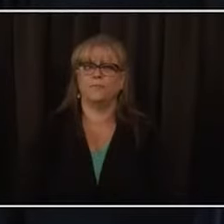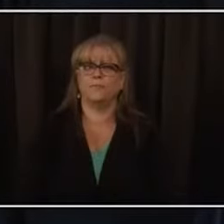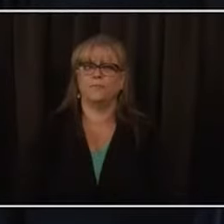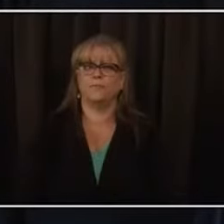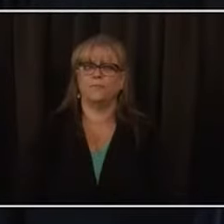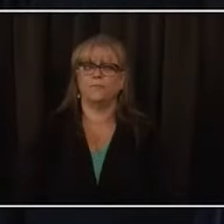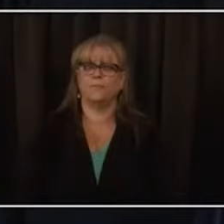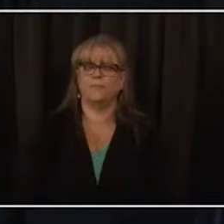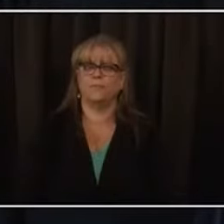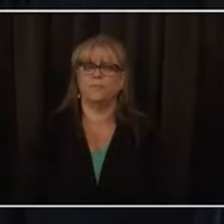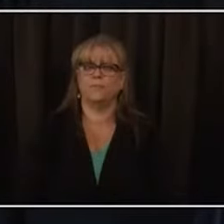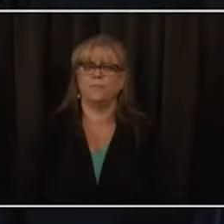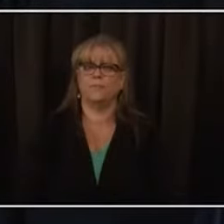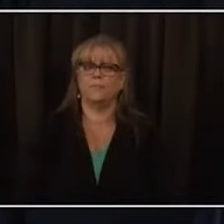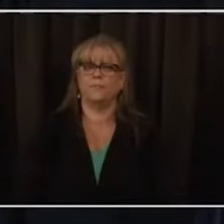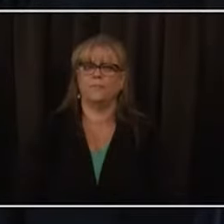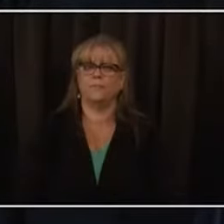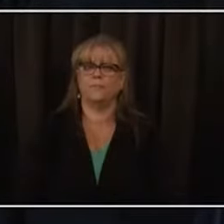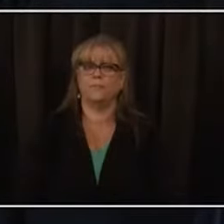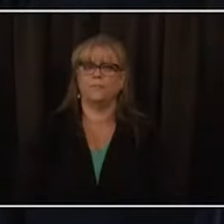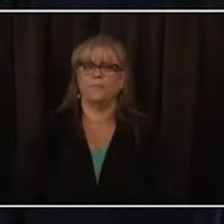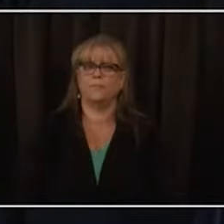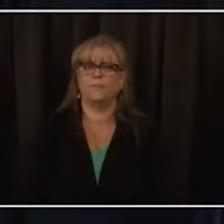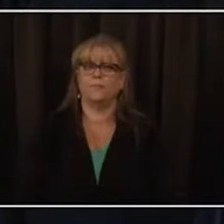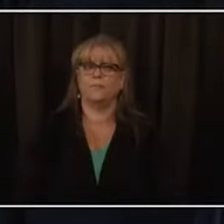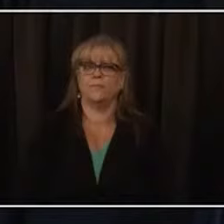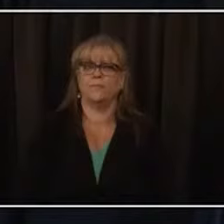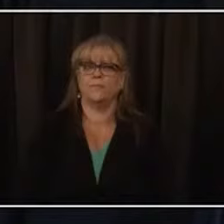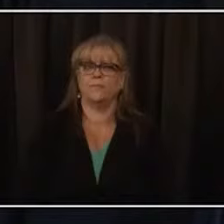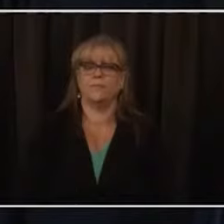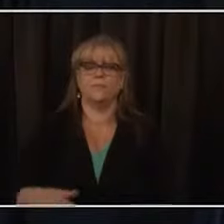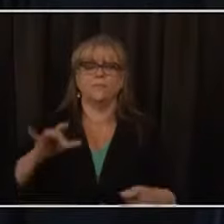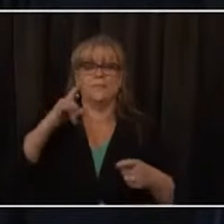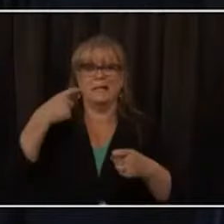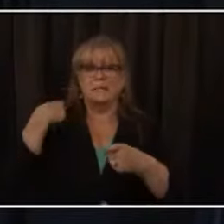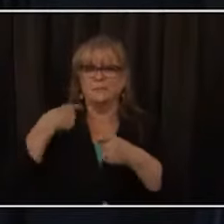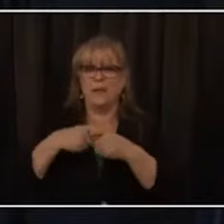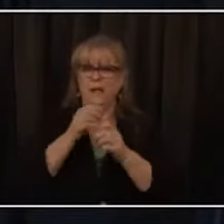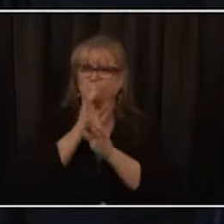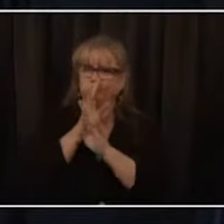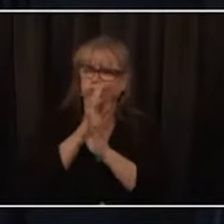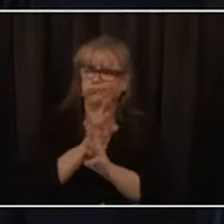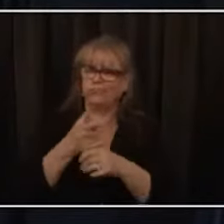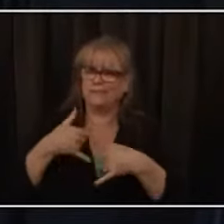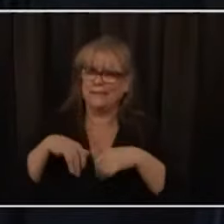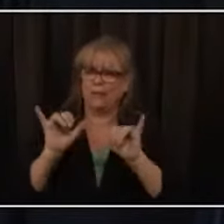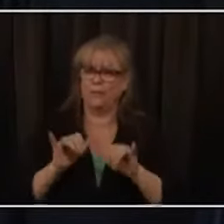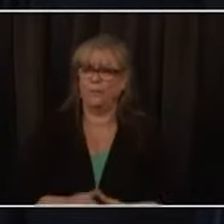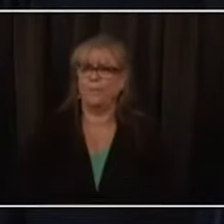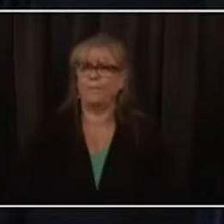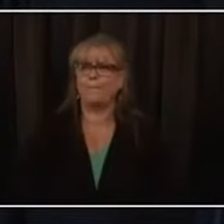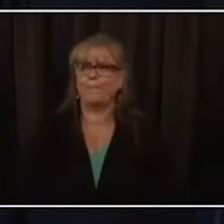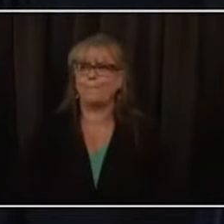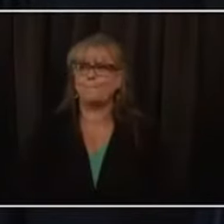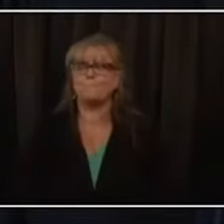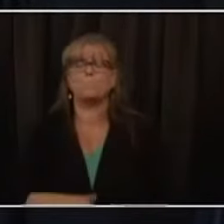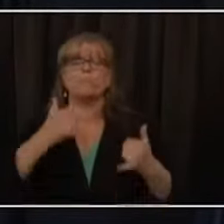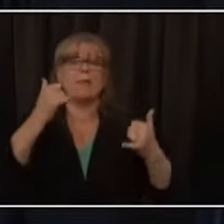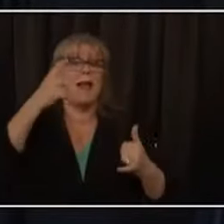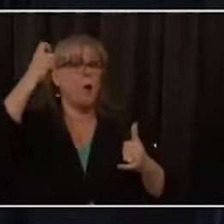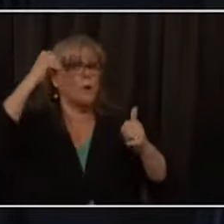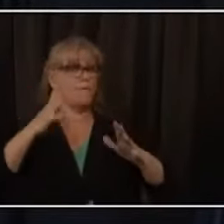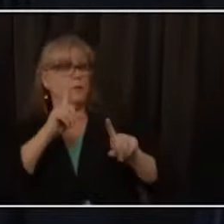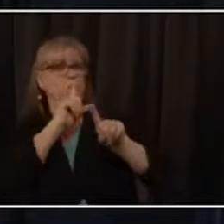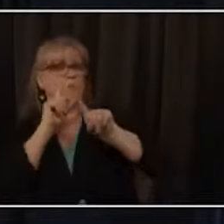salud mantendría el control de la propagación del virus? Gracias. Quiero tener muy claro que nadie en